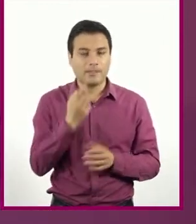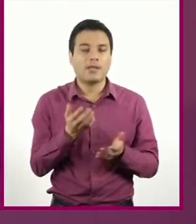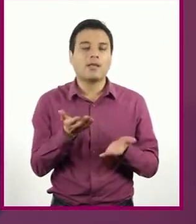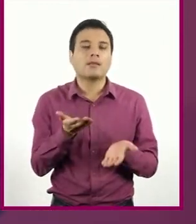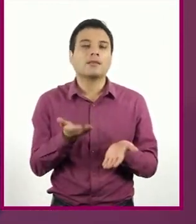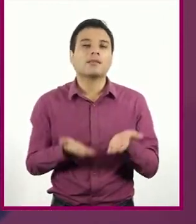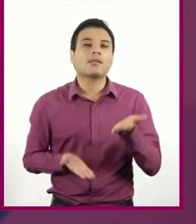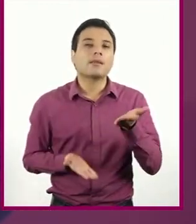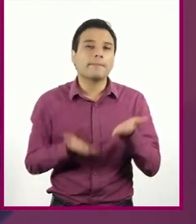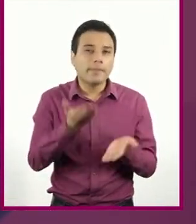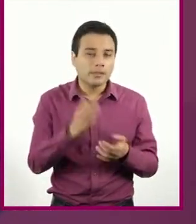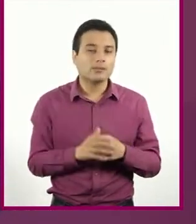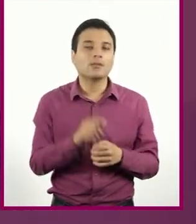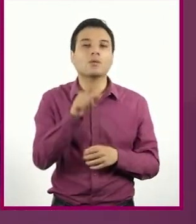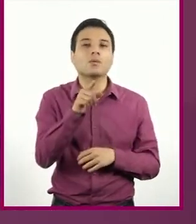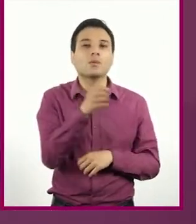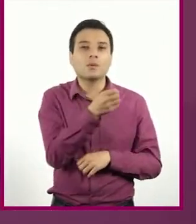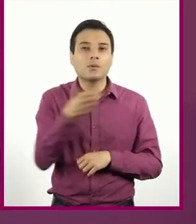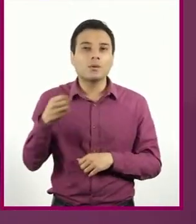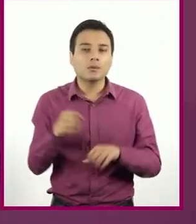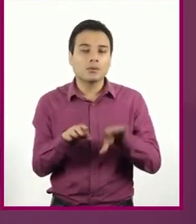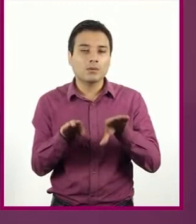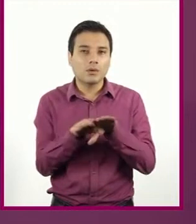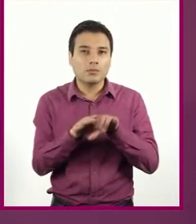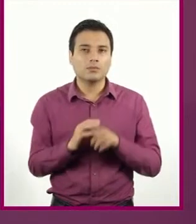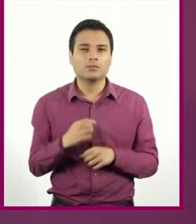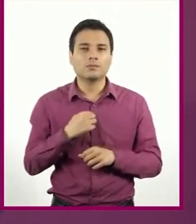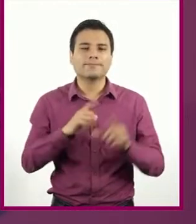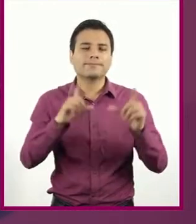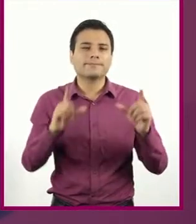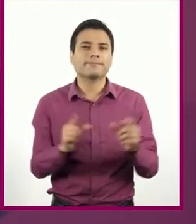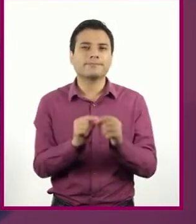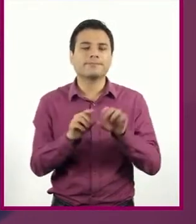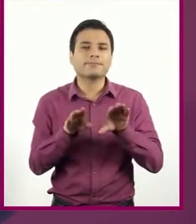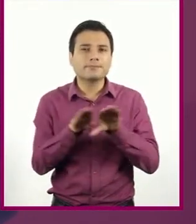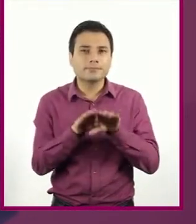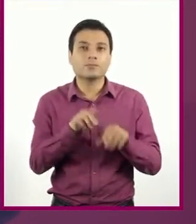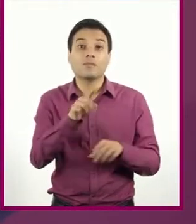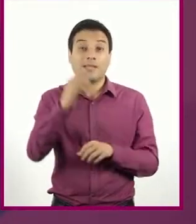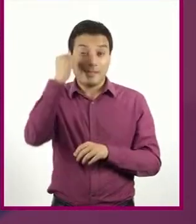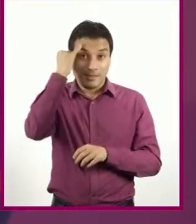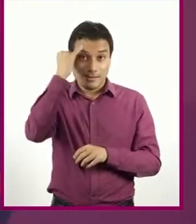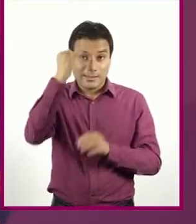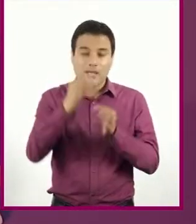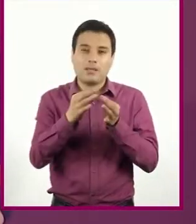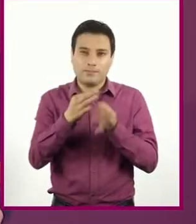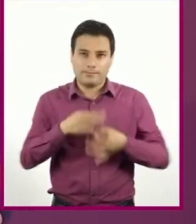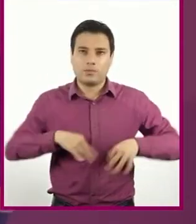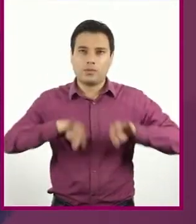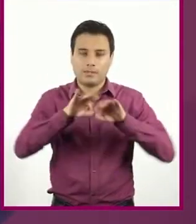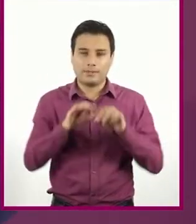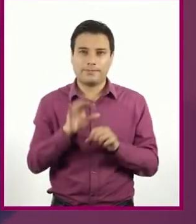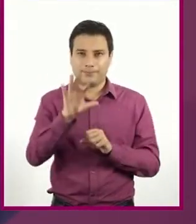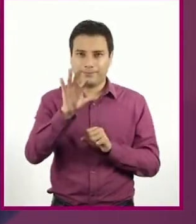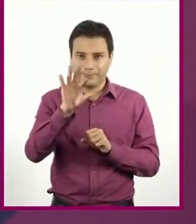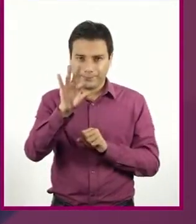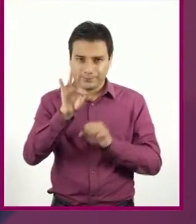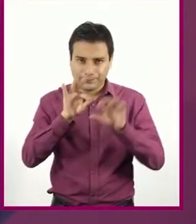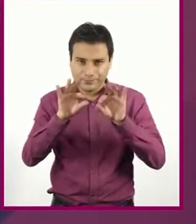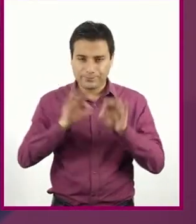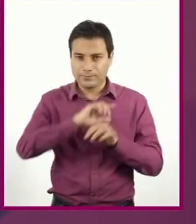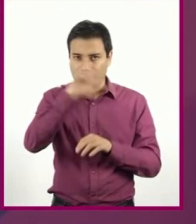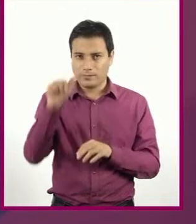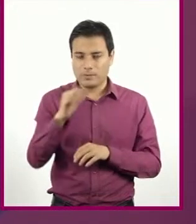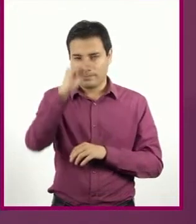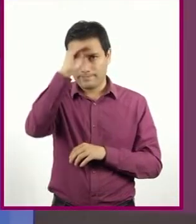dependerá de nuestra organización. Una forma de sintetizar es buscar las ideas principales y pensar en la forma de escribirlas de